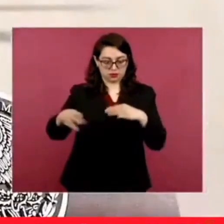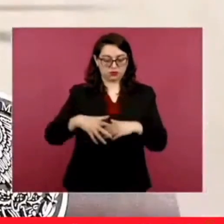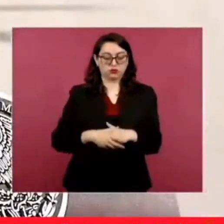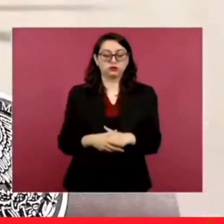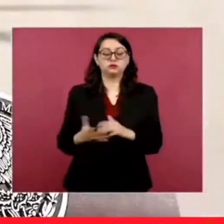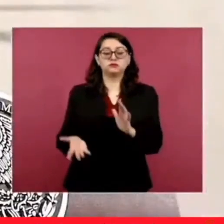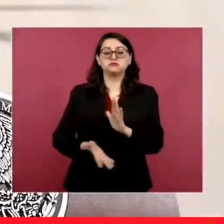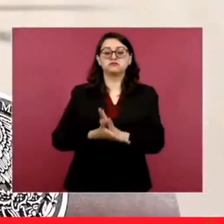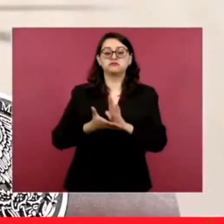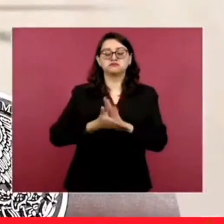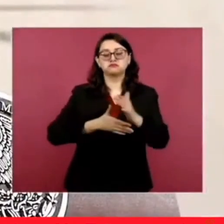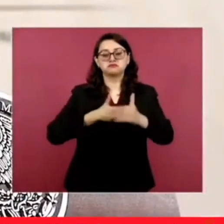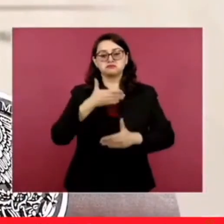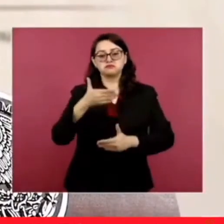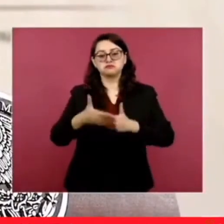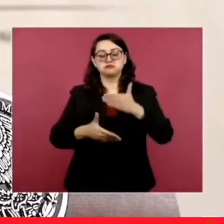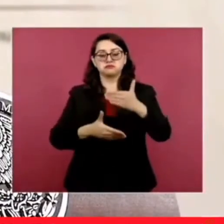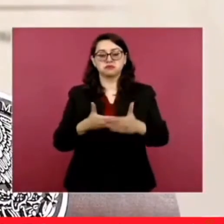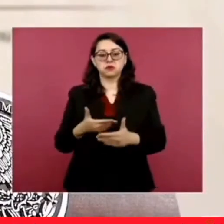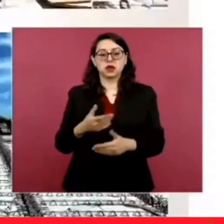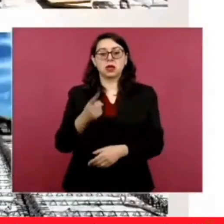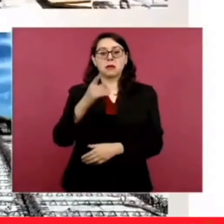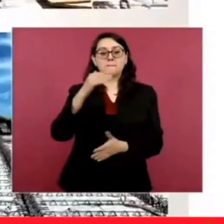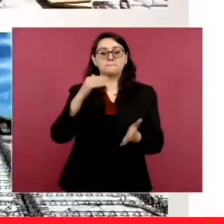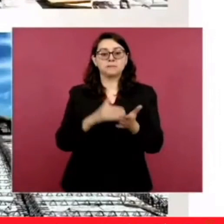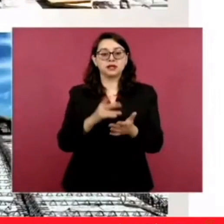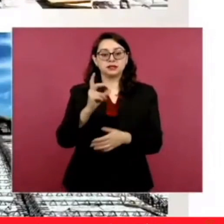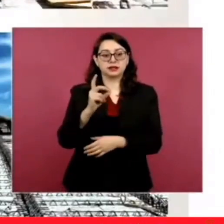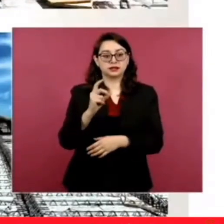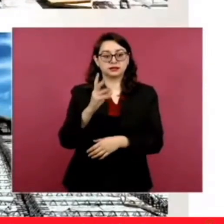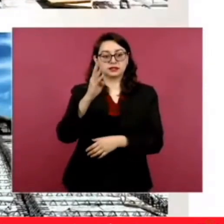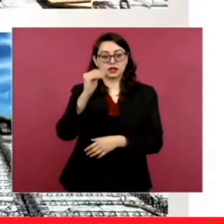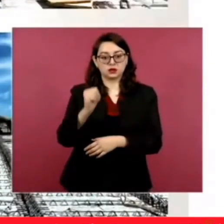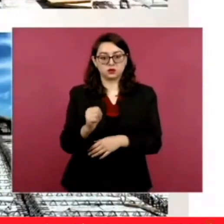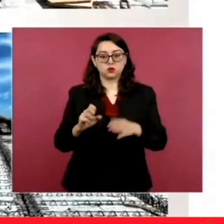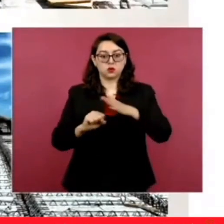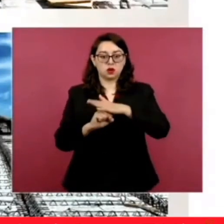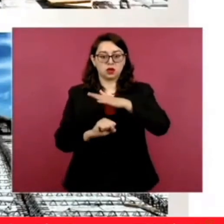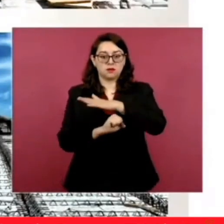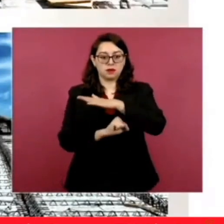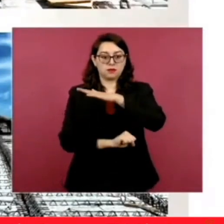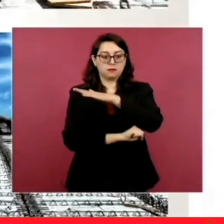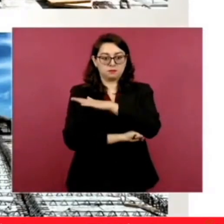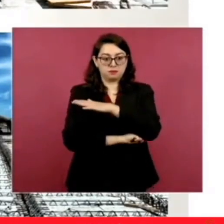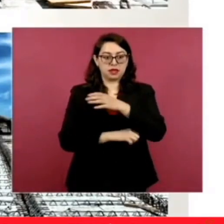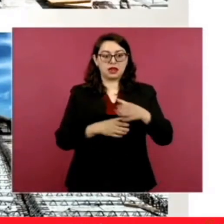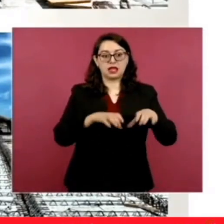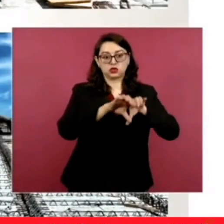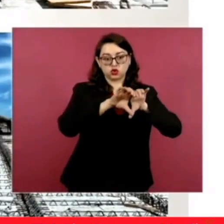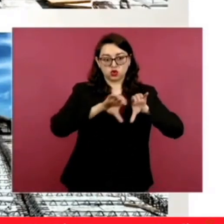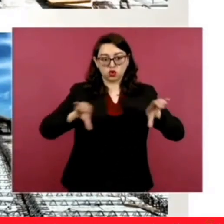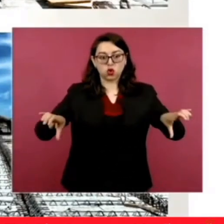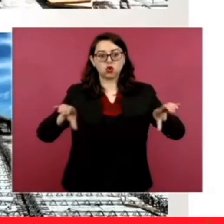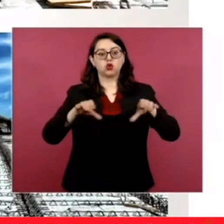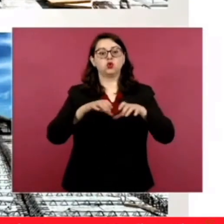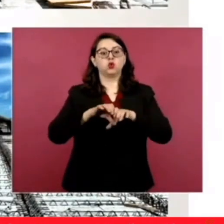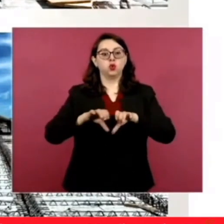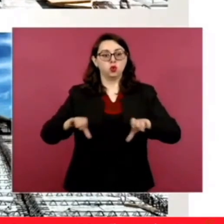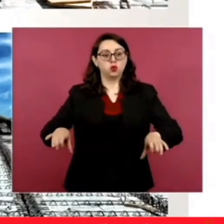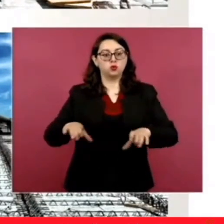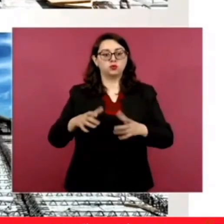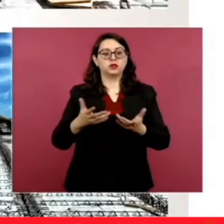llevamos un avance de 1.039 pilas, 887 columnas, 249